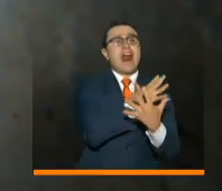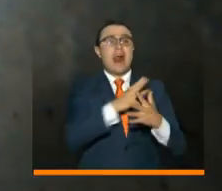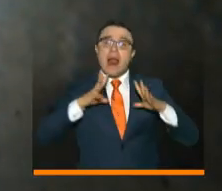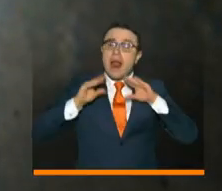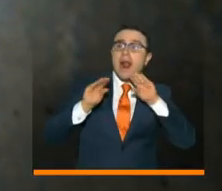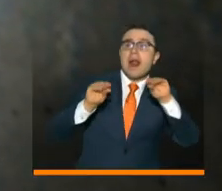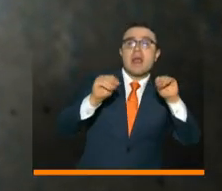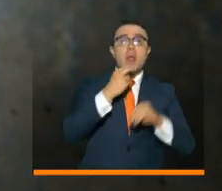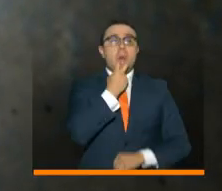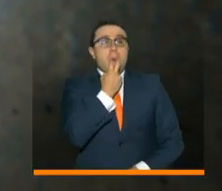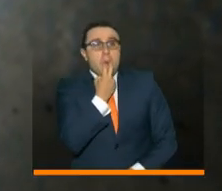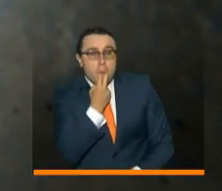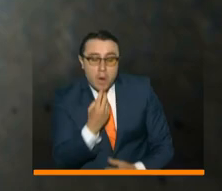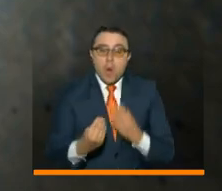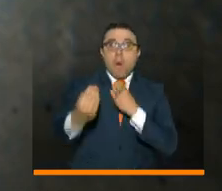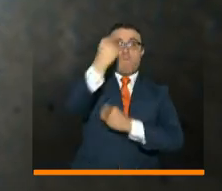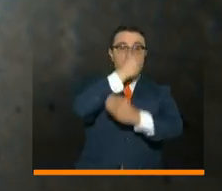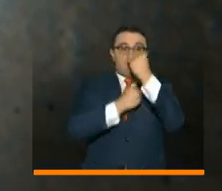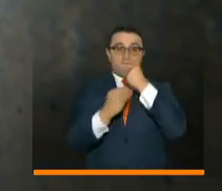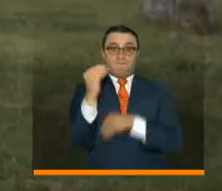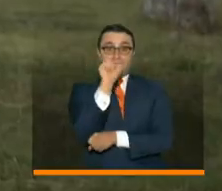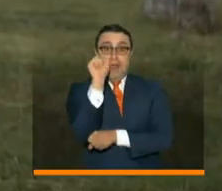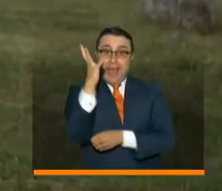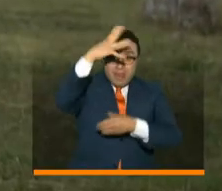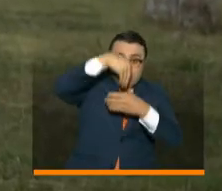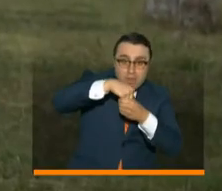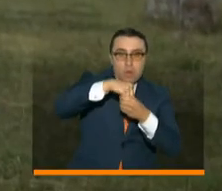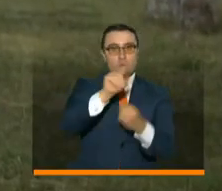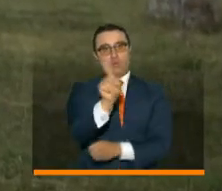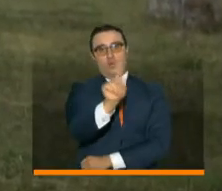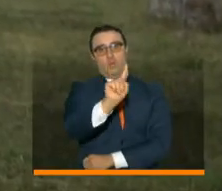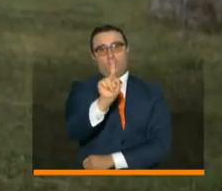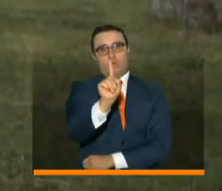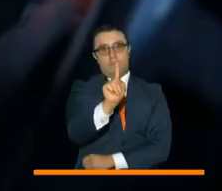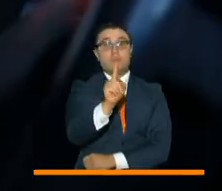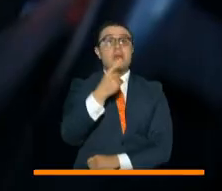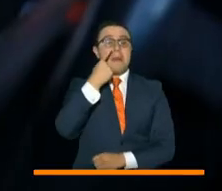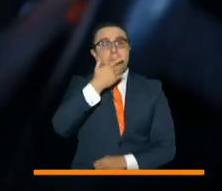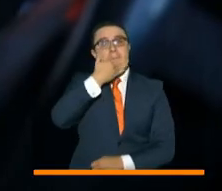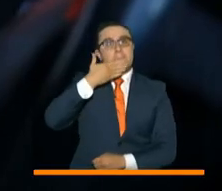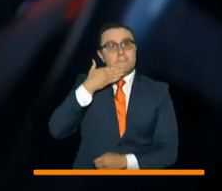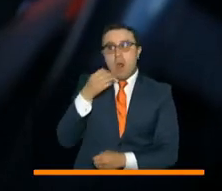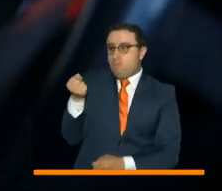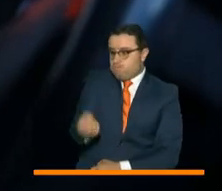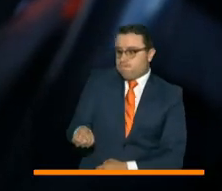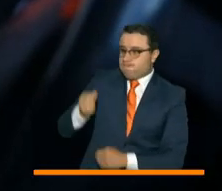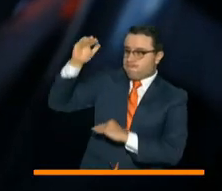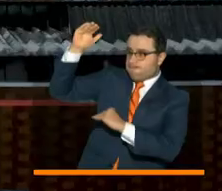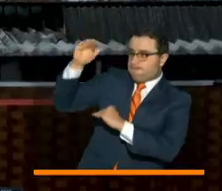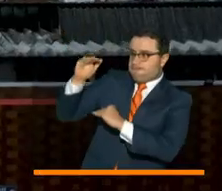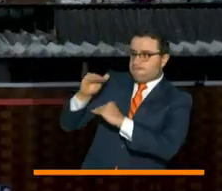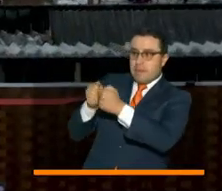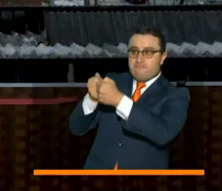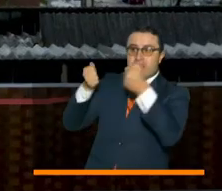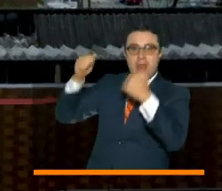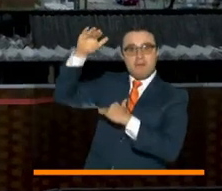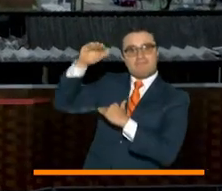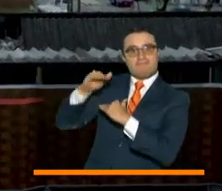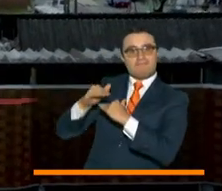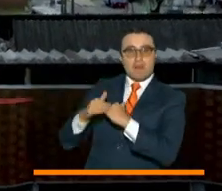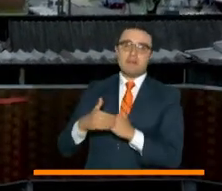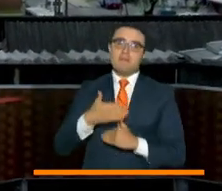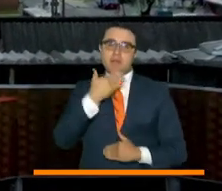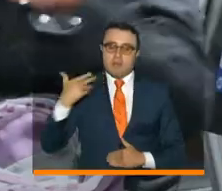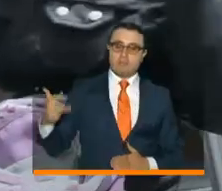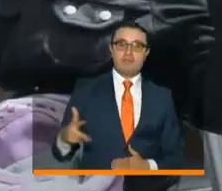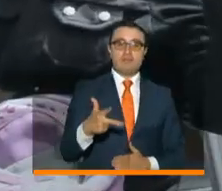hablar, silbar o comer al interior del vehículo. Se sugiere mantener las ventanas abiertas durante el trayecto del viaje. Los vehículos